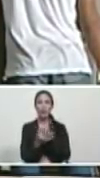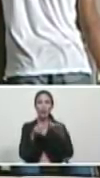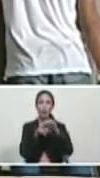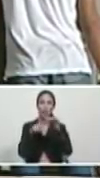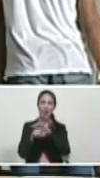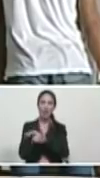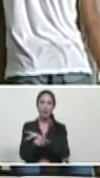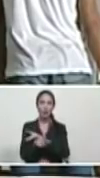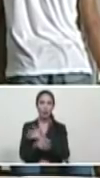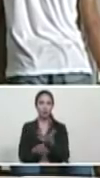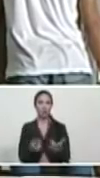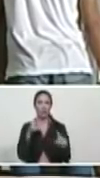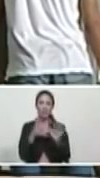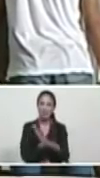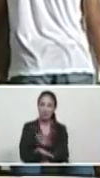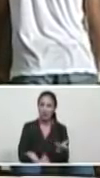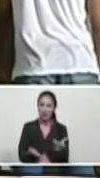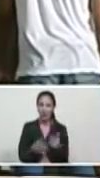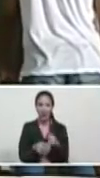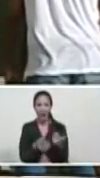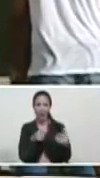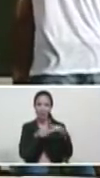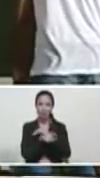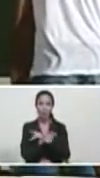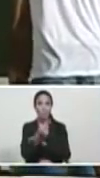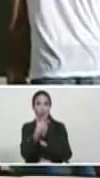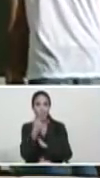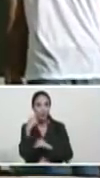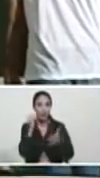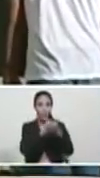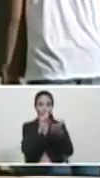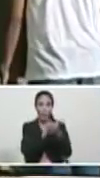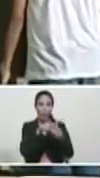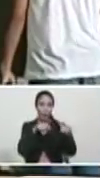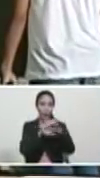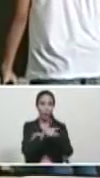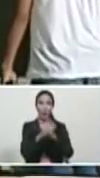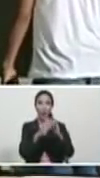De barrio adentro, que le lleva la pastillita a su casa a esta hora.